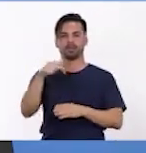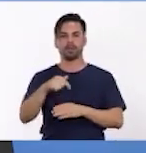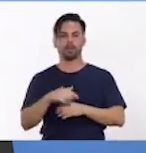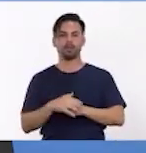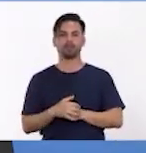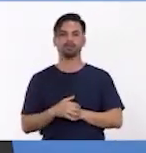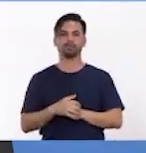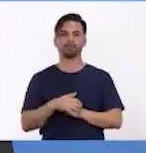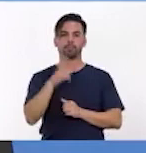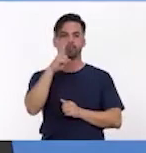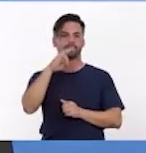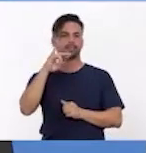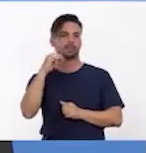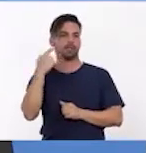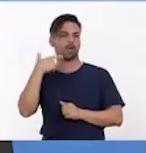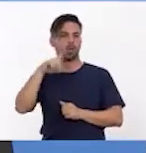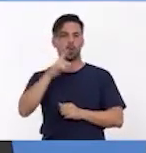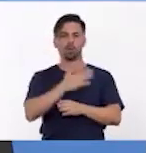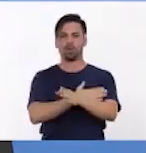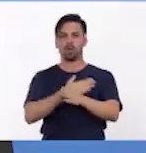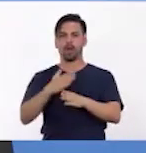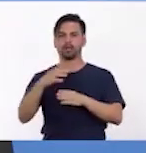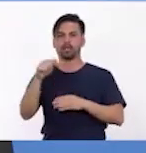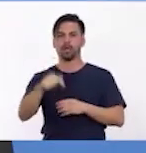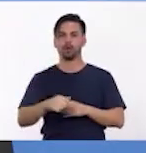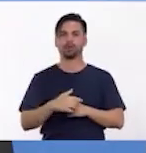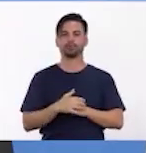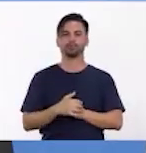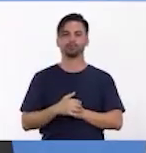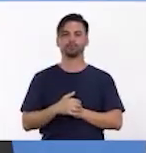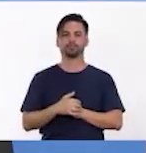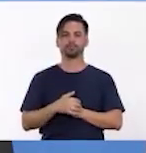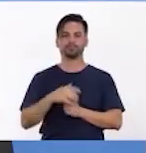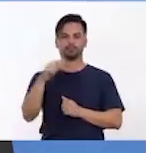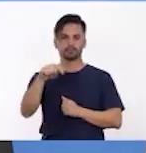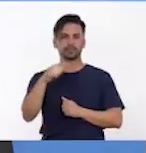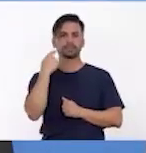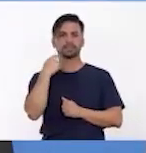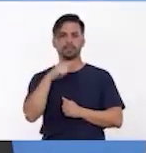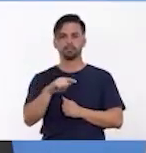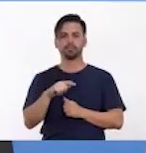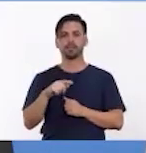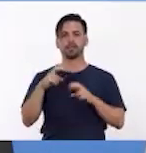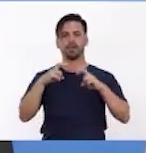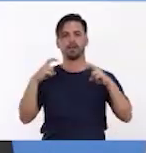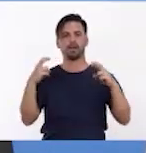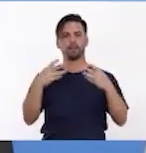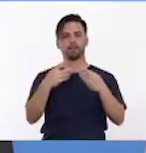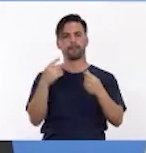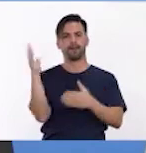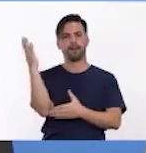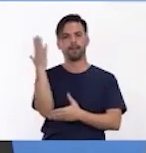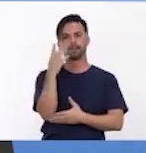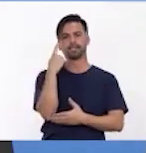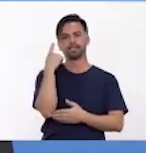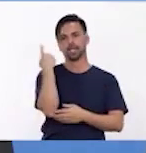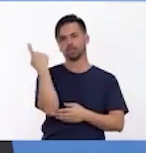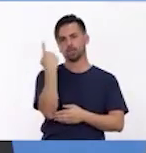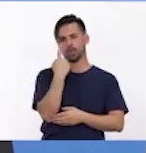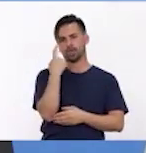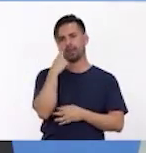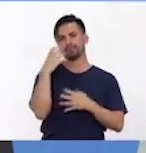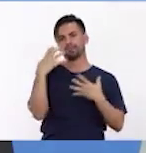julio hasta hoy. Y nosotros allí tenemos los parques, precisamente parques nacionales de importancia que tenemos